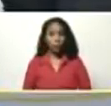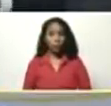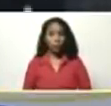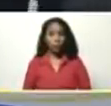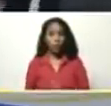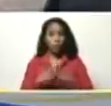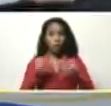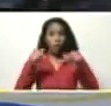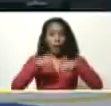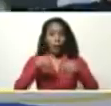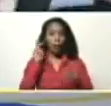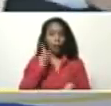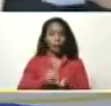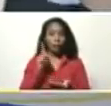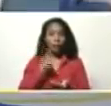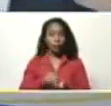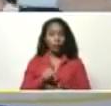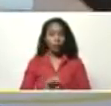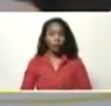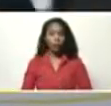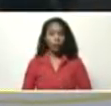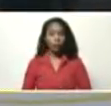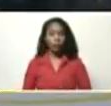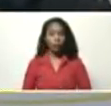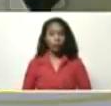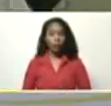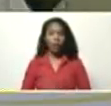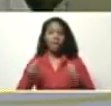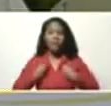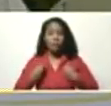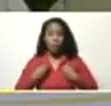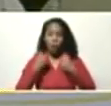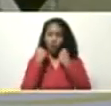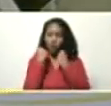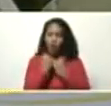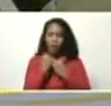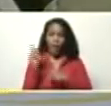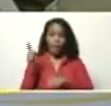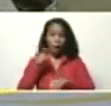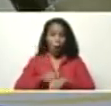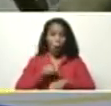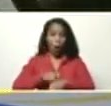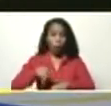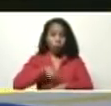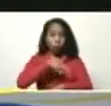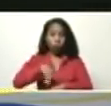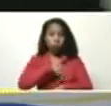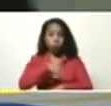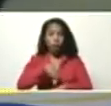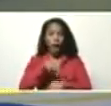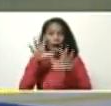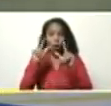Todos los aquí presentes vivimos intensamente las horas previas al